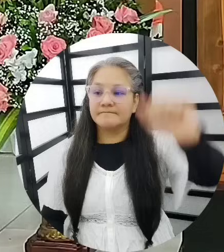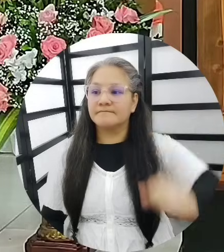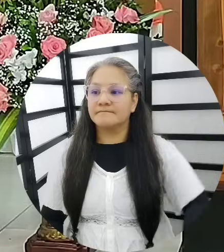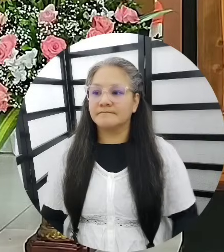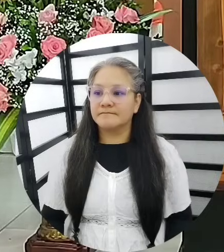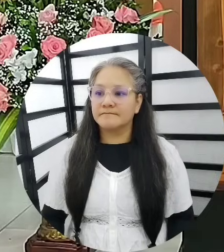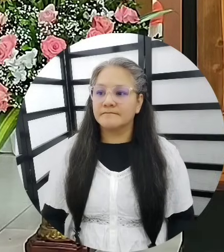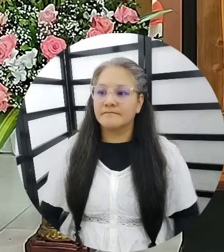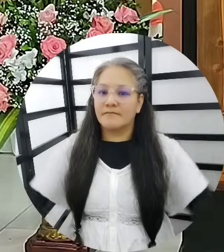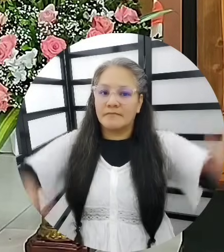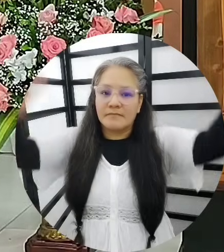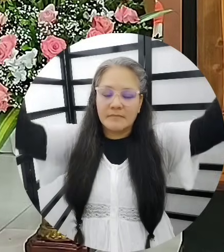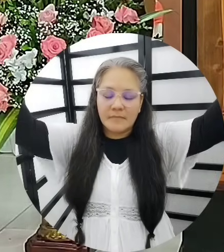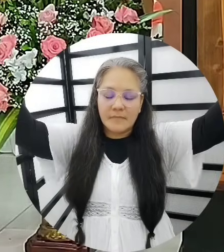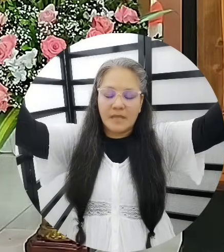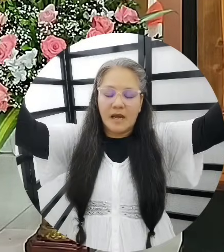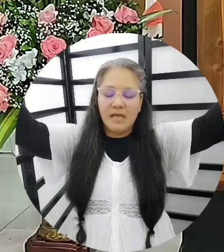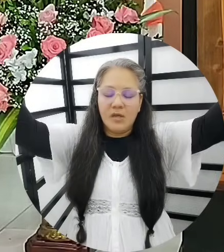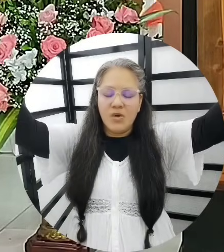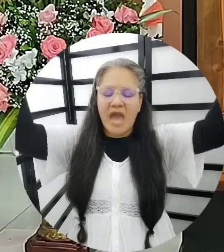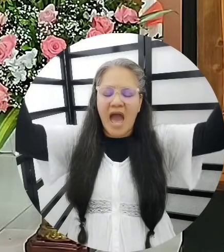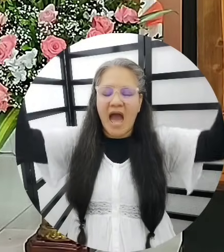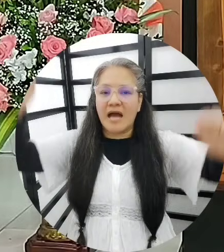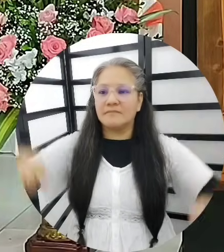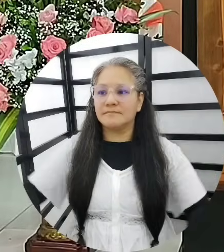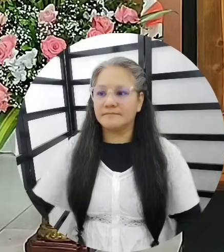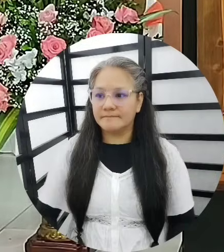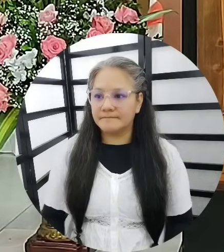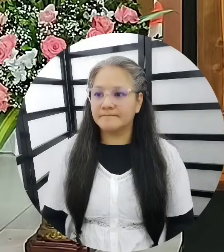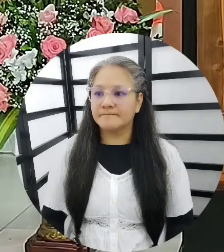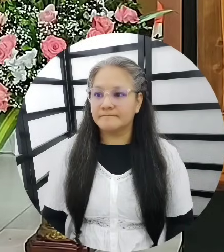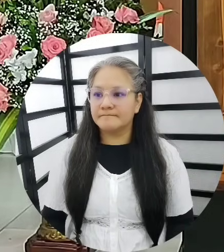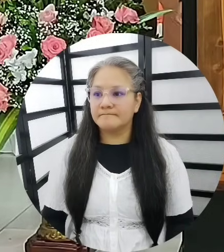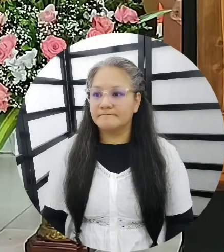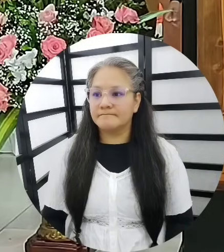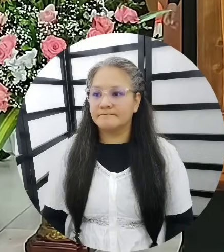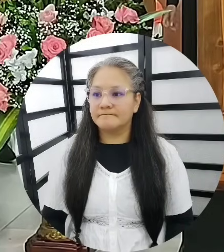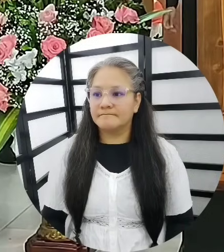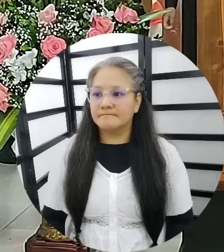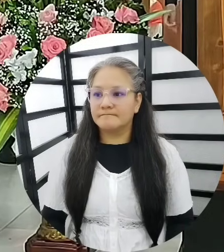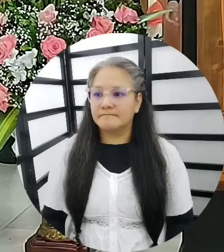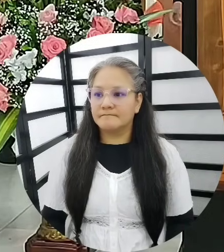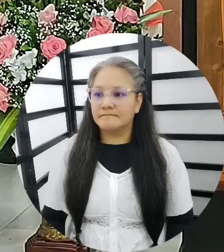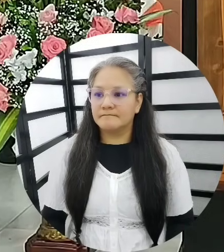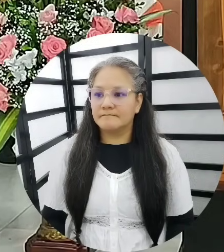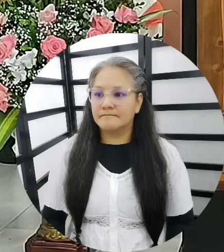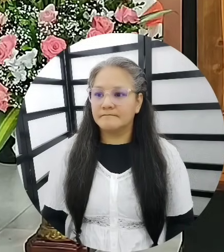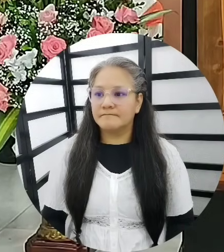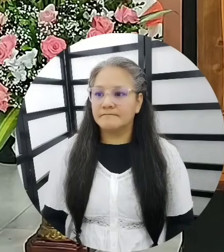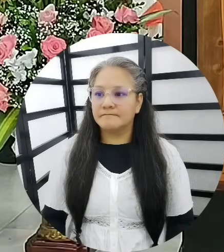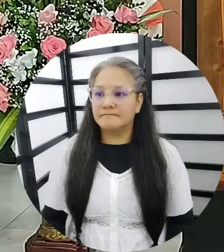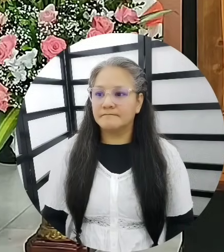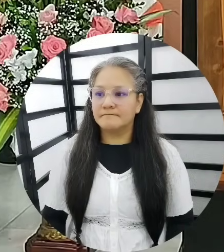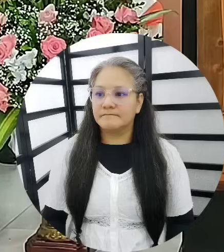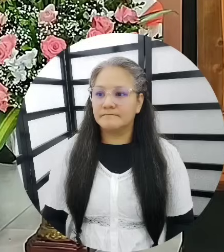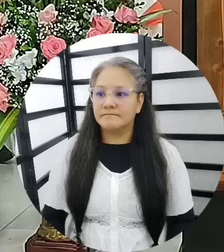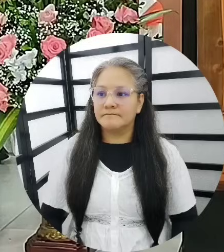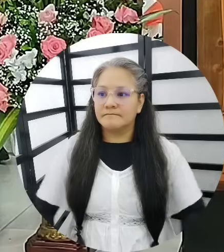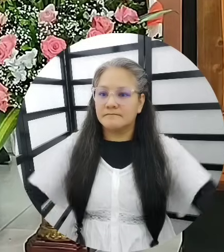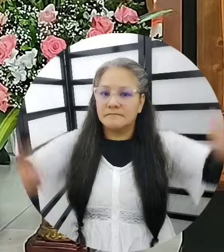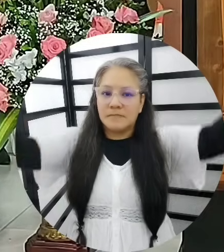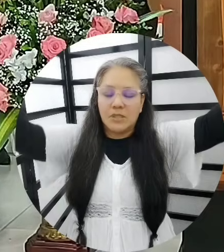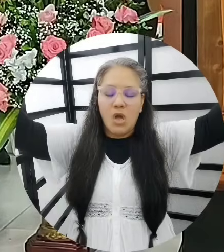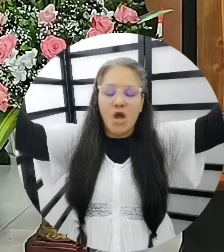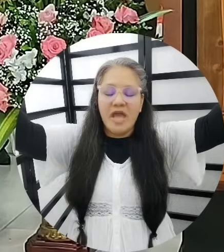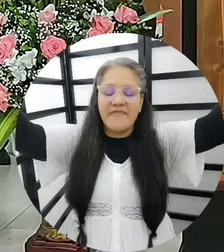comunión. Por eso yo no me voy a separar. Voy a luchar, voy a cambiar. Voy a demostrarle a ese hermano, a esa hermanita, que yo